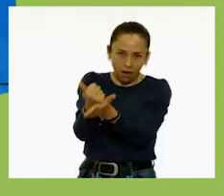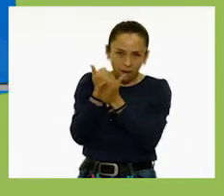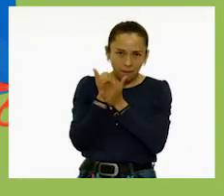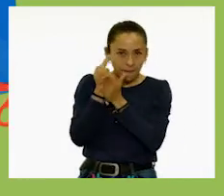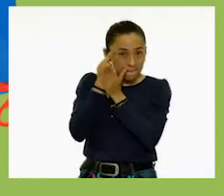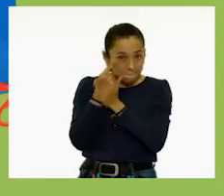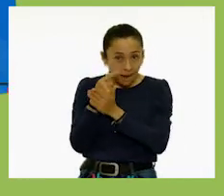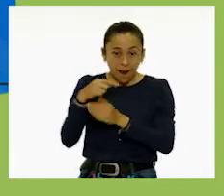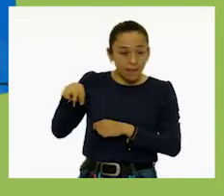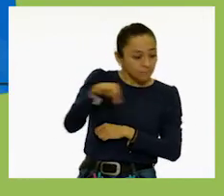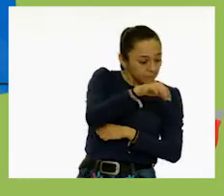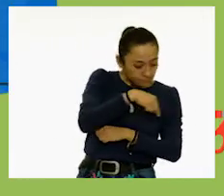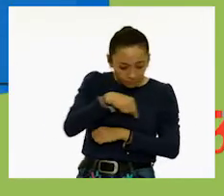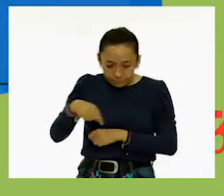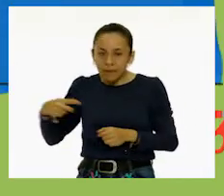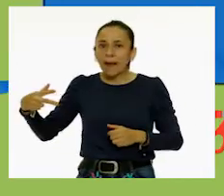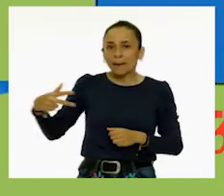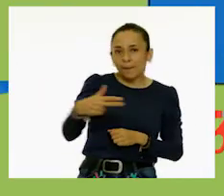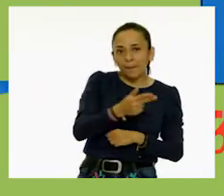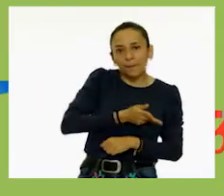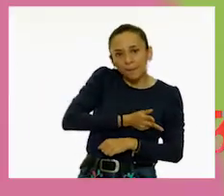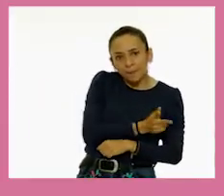las líneas marcadas.